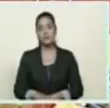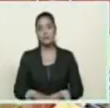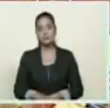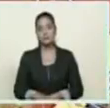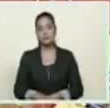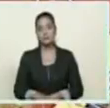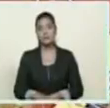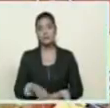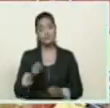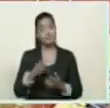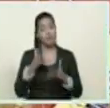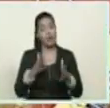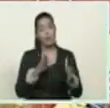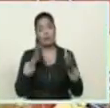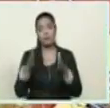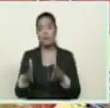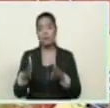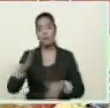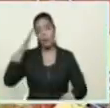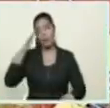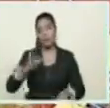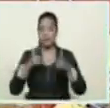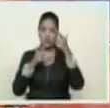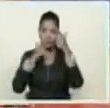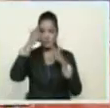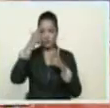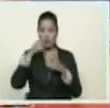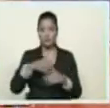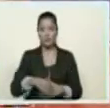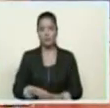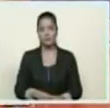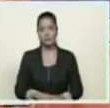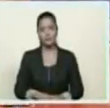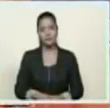fue la verdad etapa encabezada por el comandante chávez